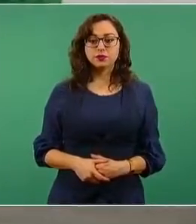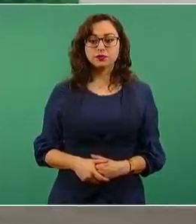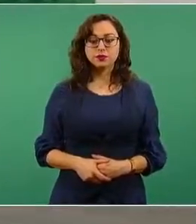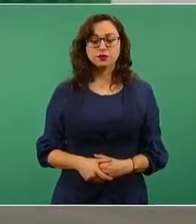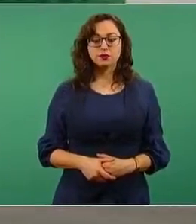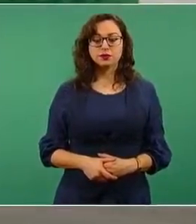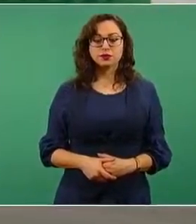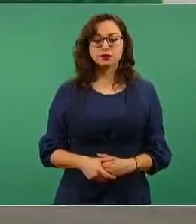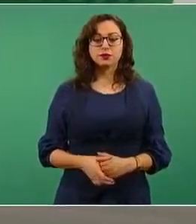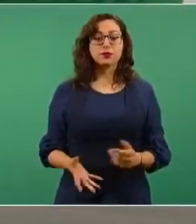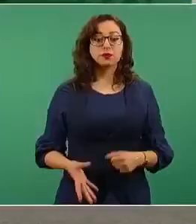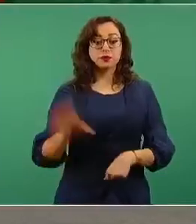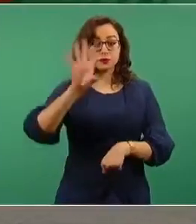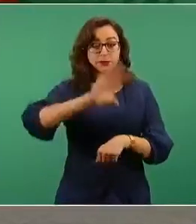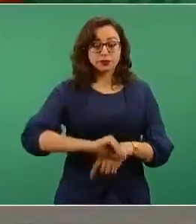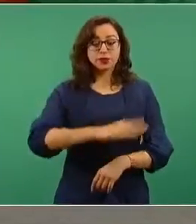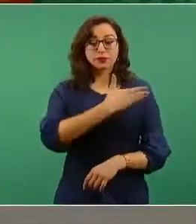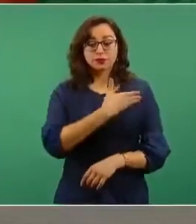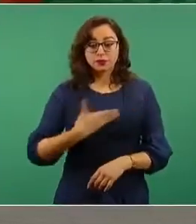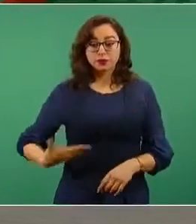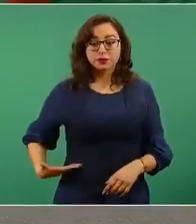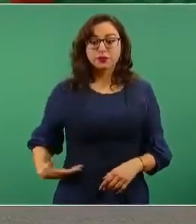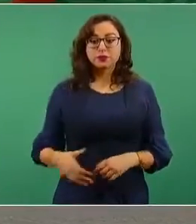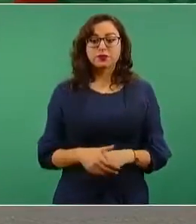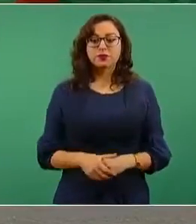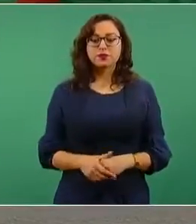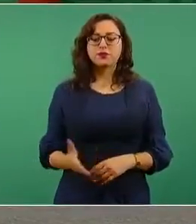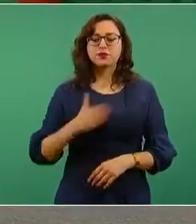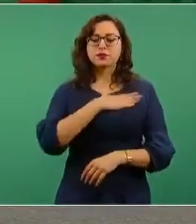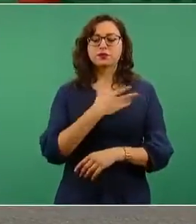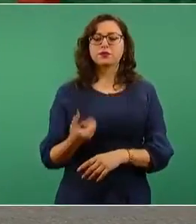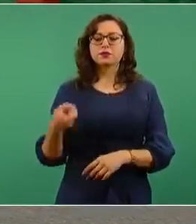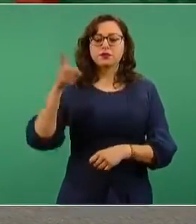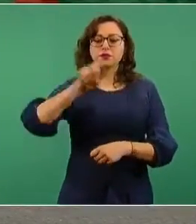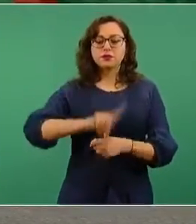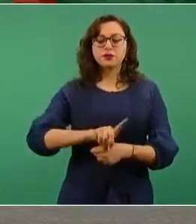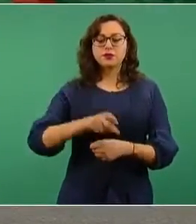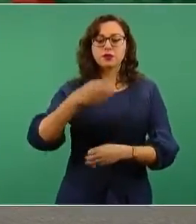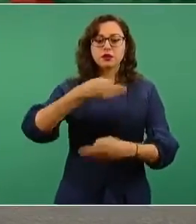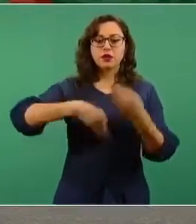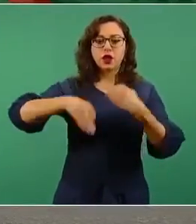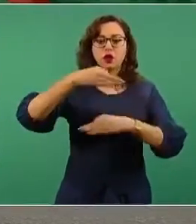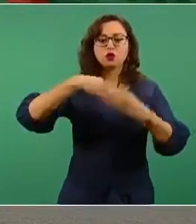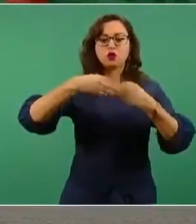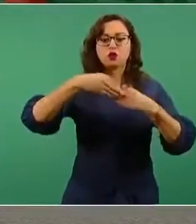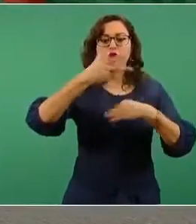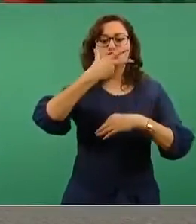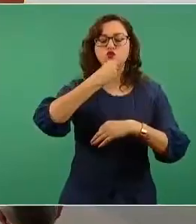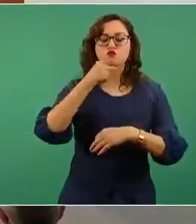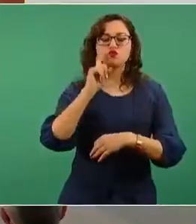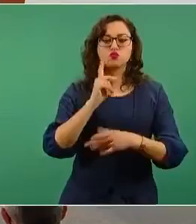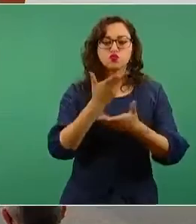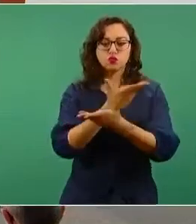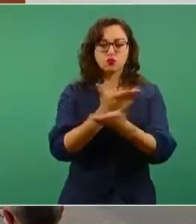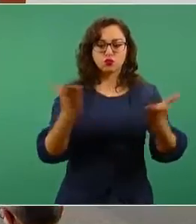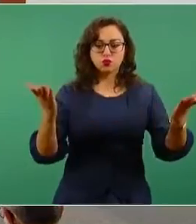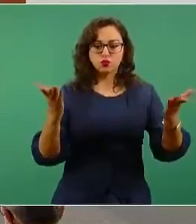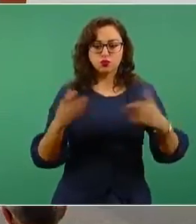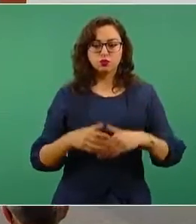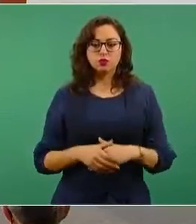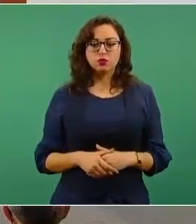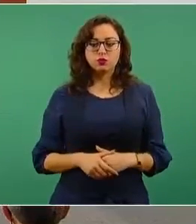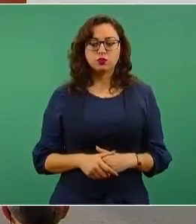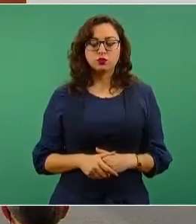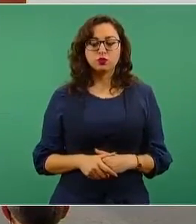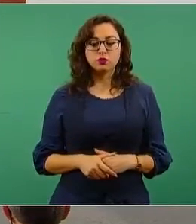Con su permiso, señor presidente, muy buenos días a todas y a todos. Bueno, pues tal y como